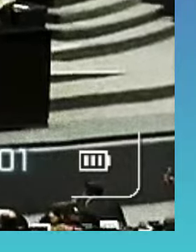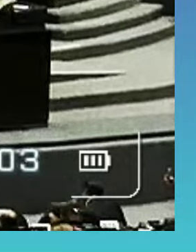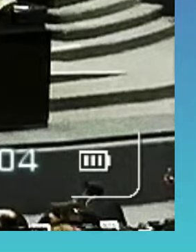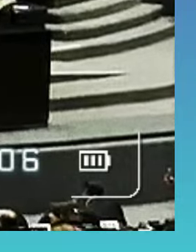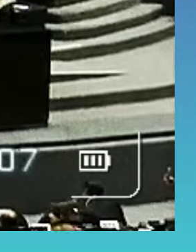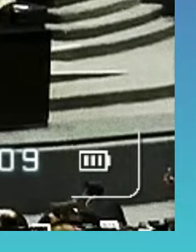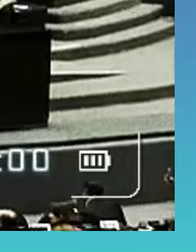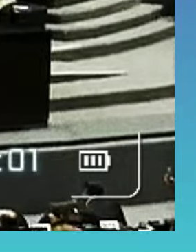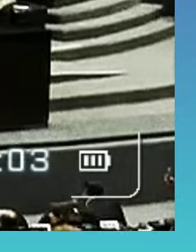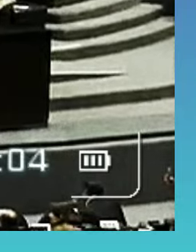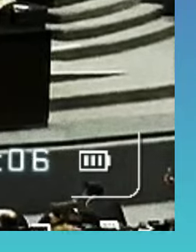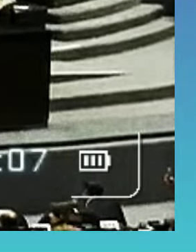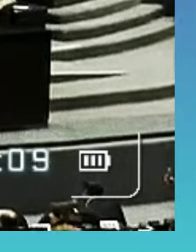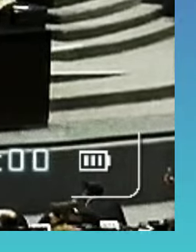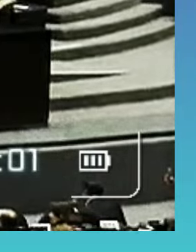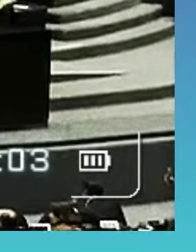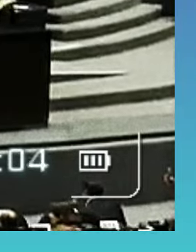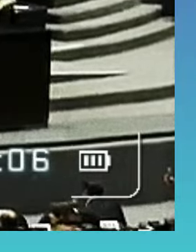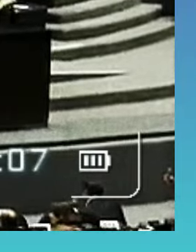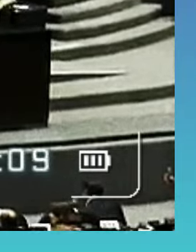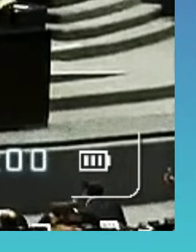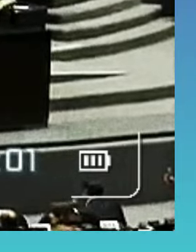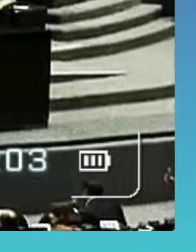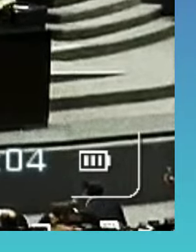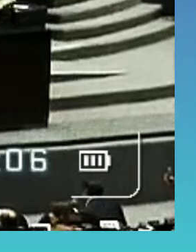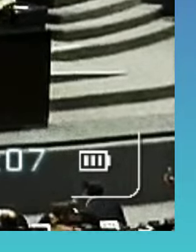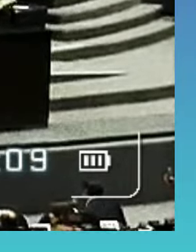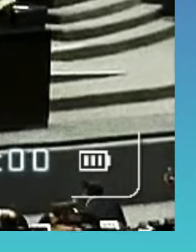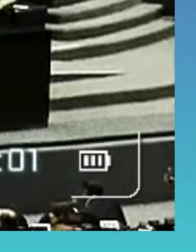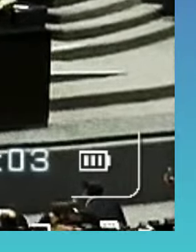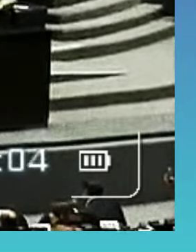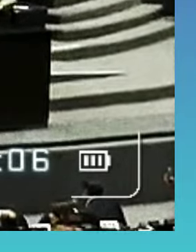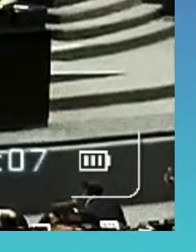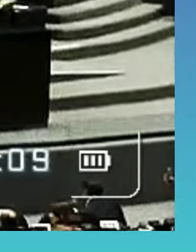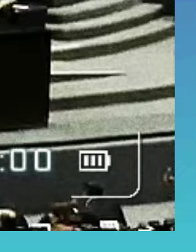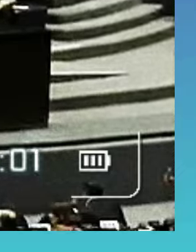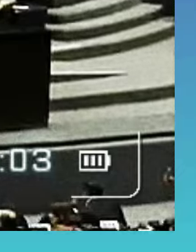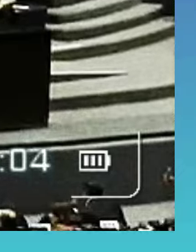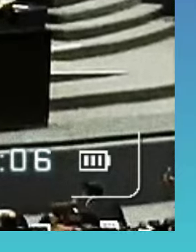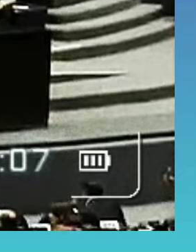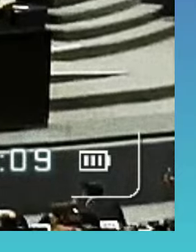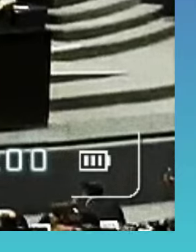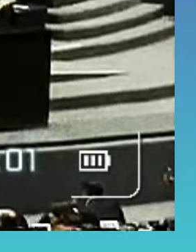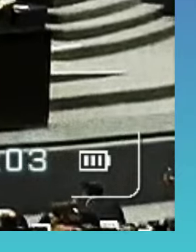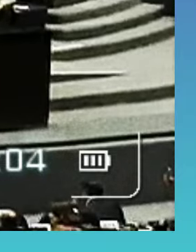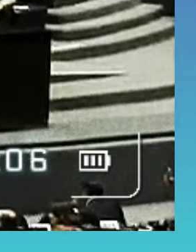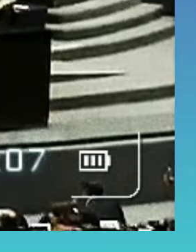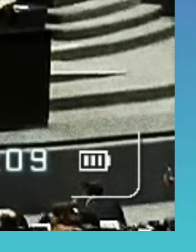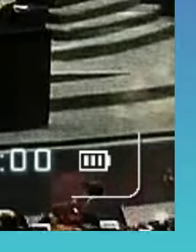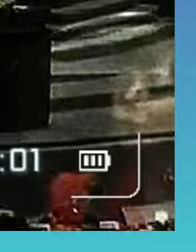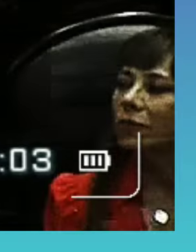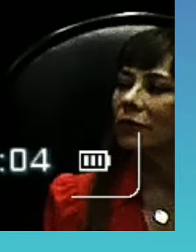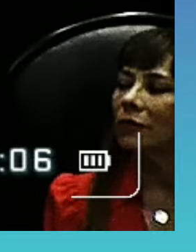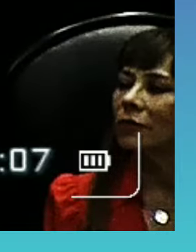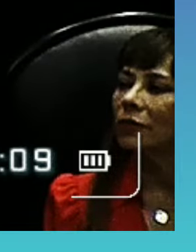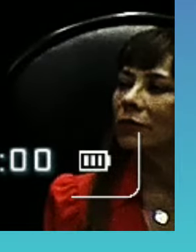complejo, difícil, para lograr adiciones y reformas a la Constitución.